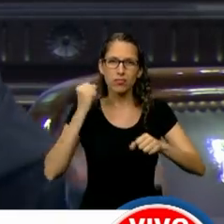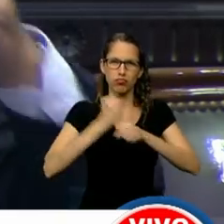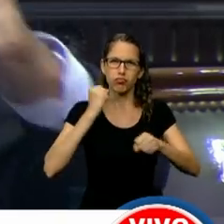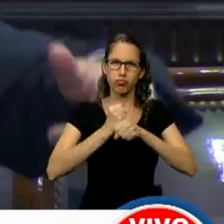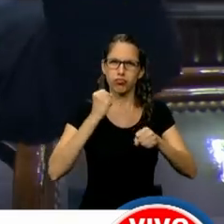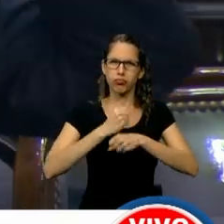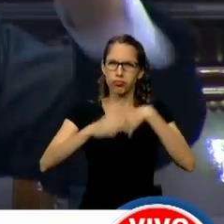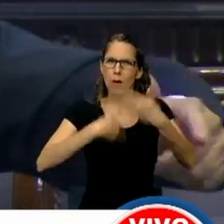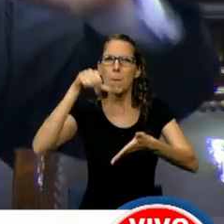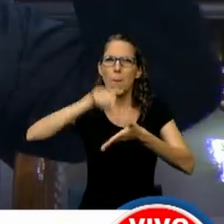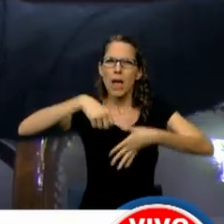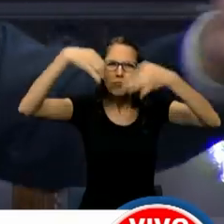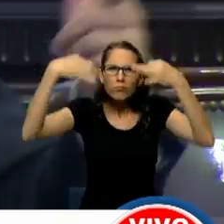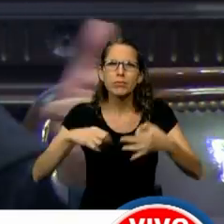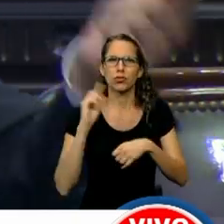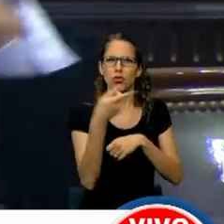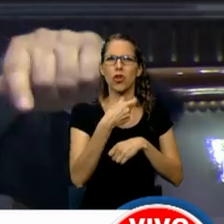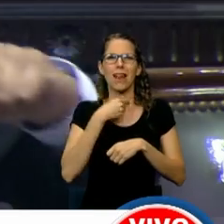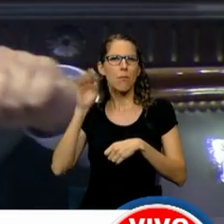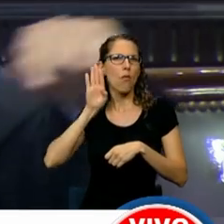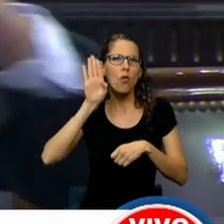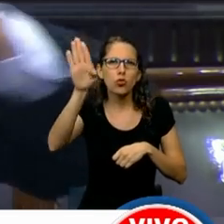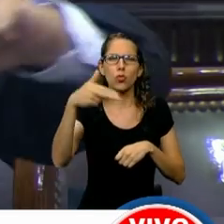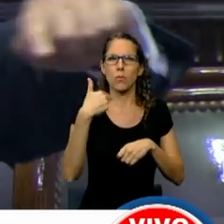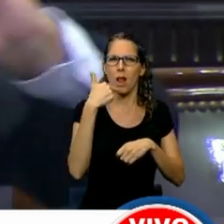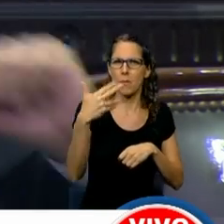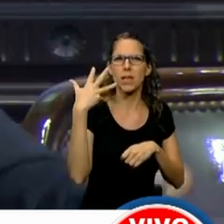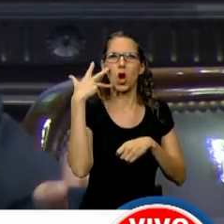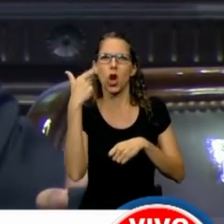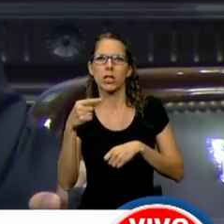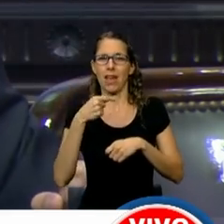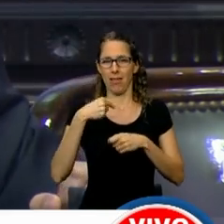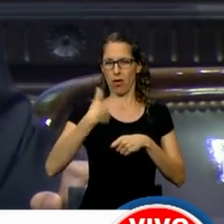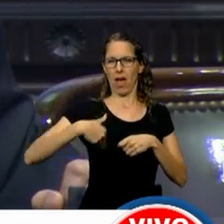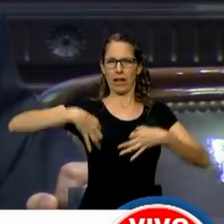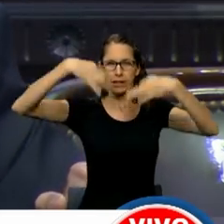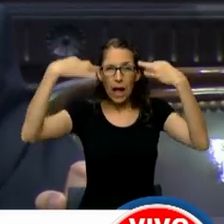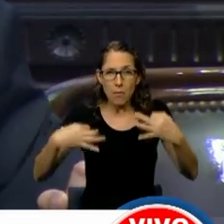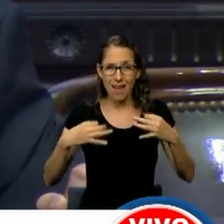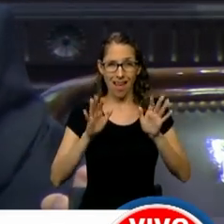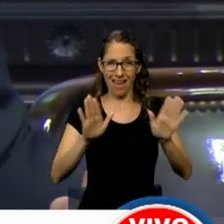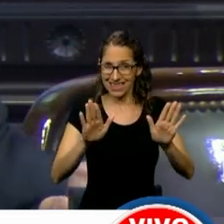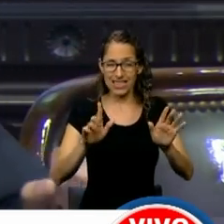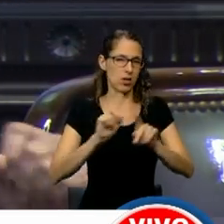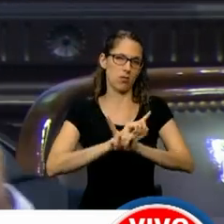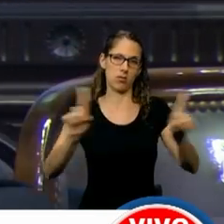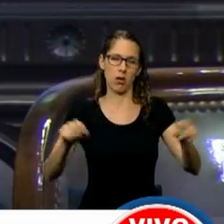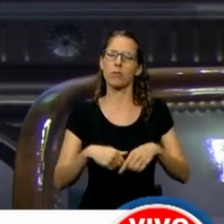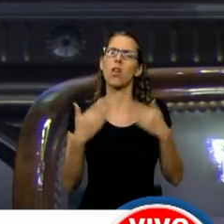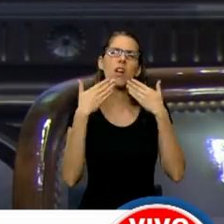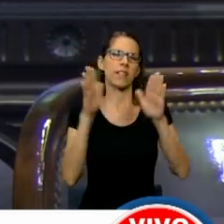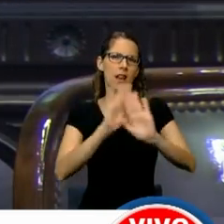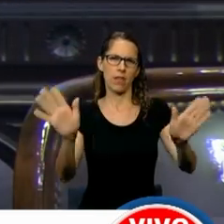queremos lo que teníamos que dejarle a nuestros hijos de nuestros nietos y no este país que no también del cual no está muy bien así que gracias y nada más